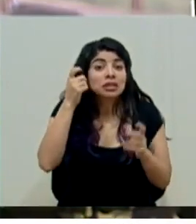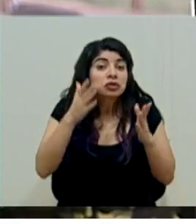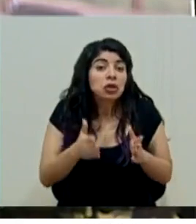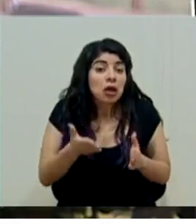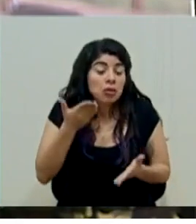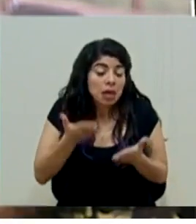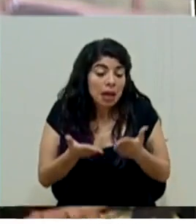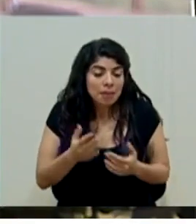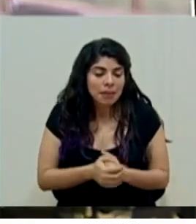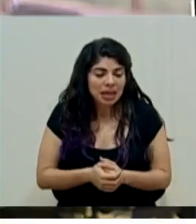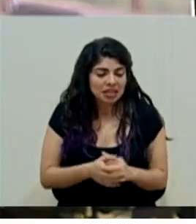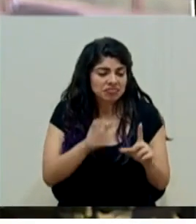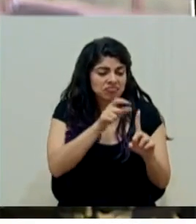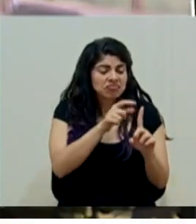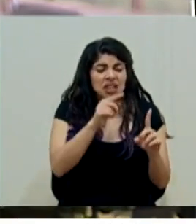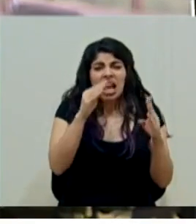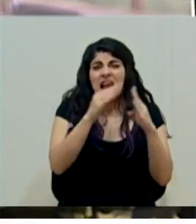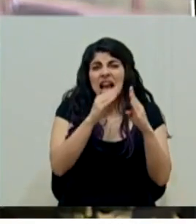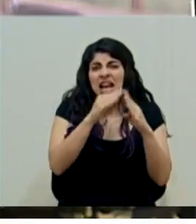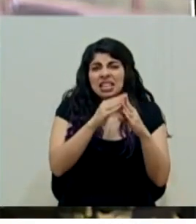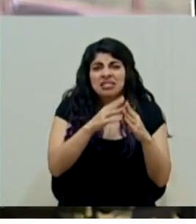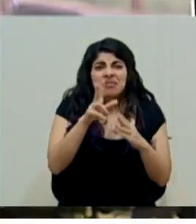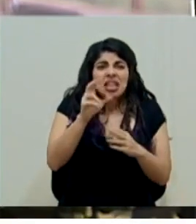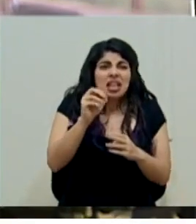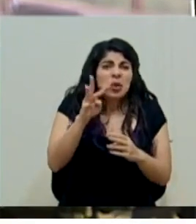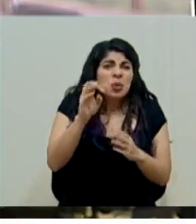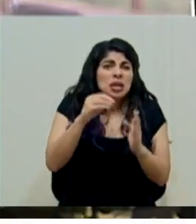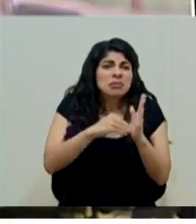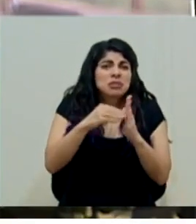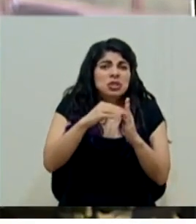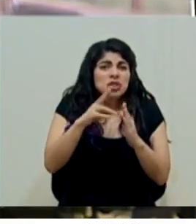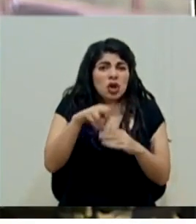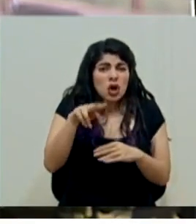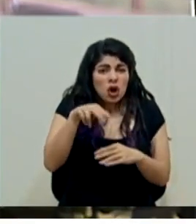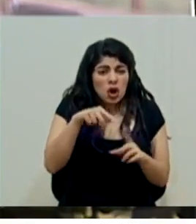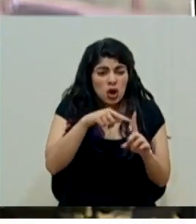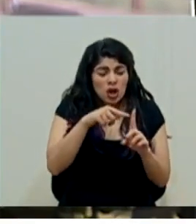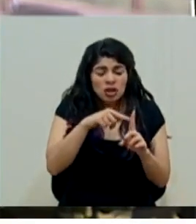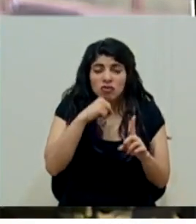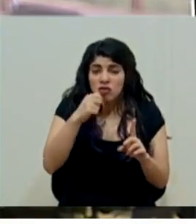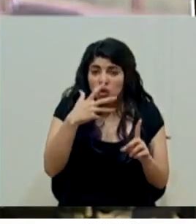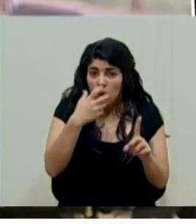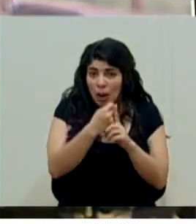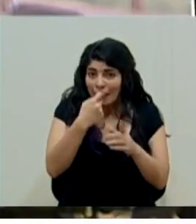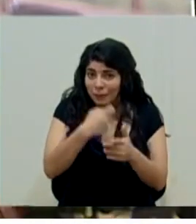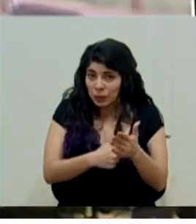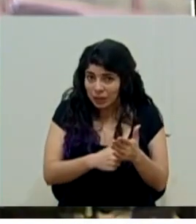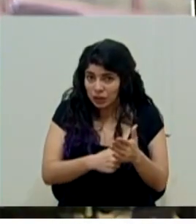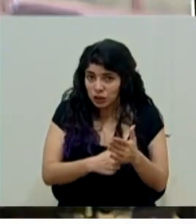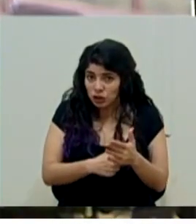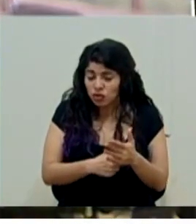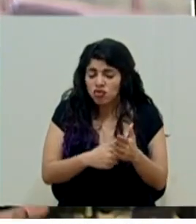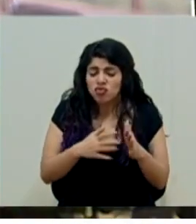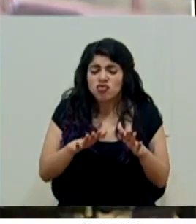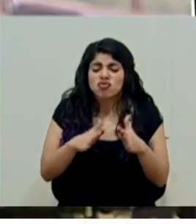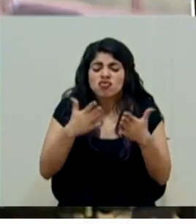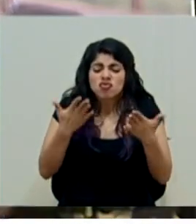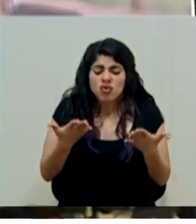ser, que tenga una casa de 30, 40 millones de colones, no va a salir afectada con este impuesto.